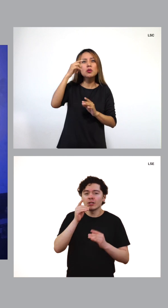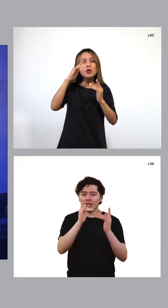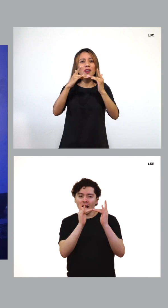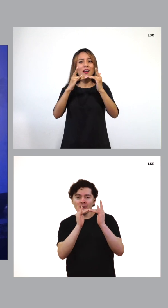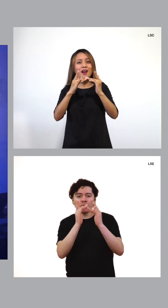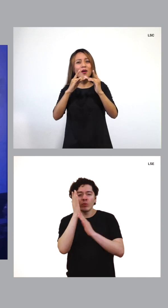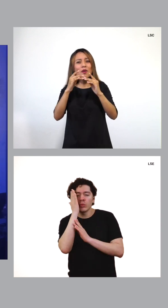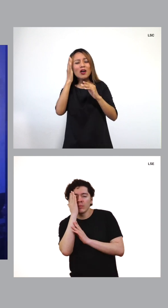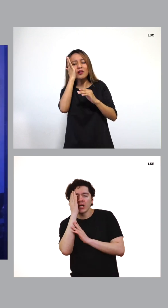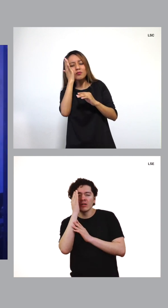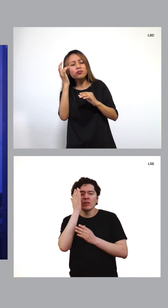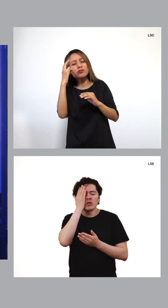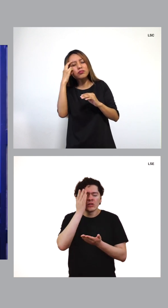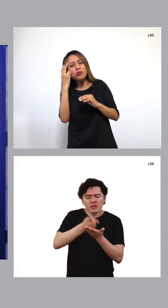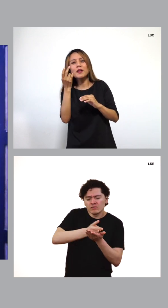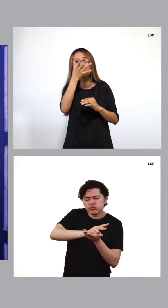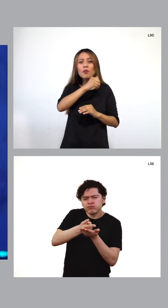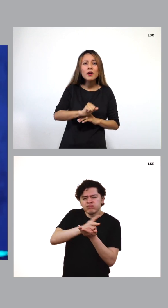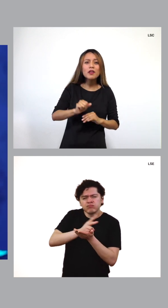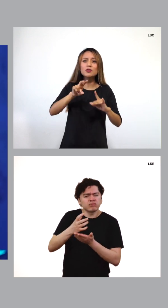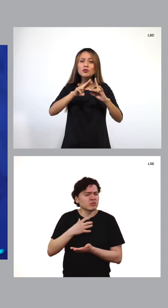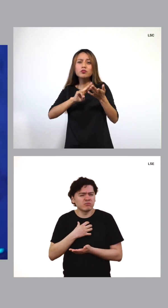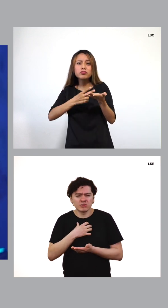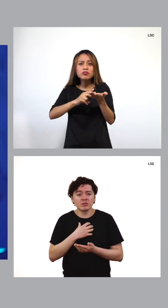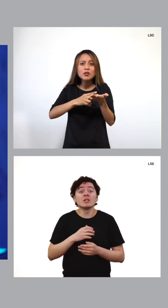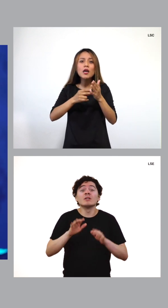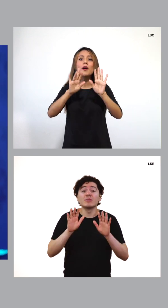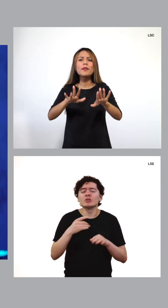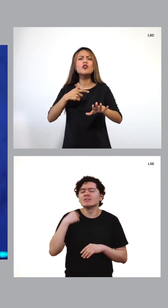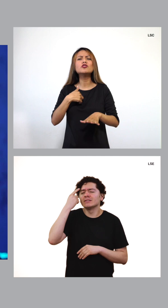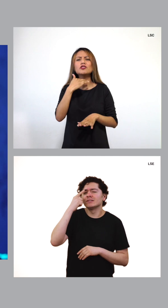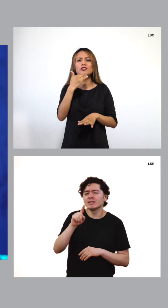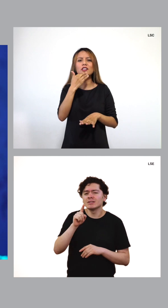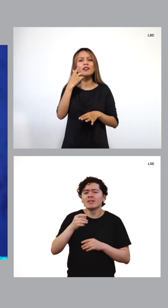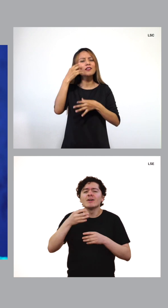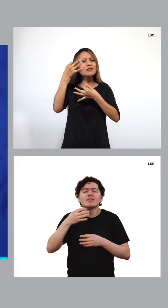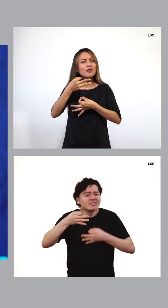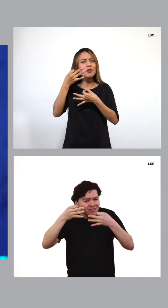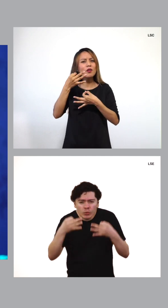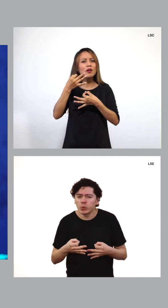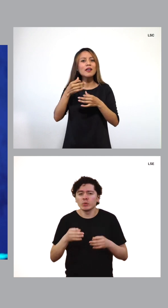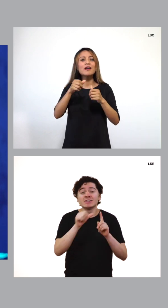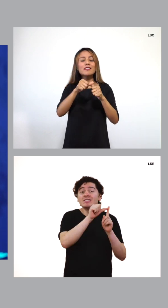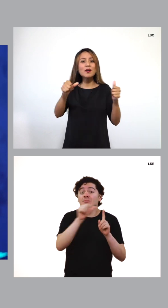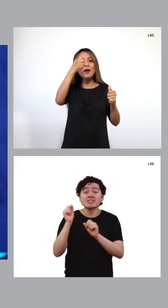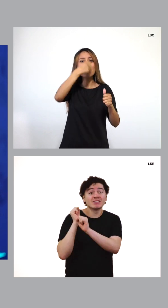que está quizás siendo una carga en tu corazón, pero tengo por seguro que en esta Semana Santa, en estos días que nos acercamos